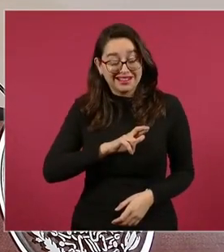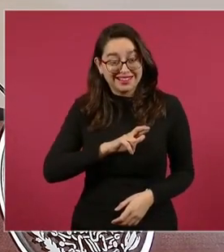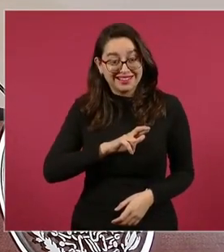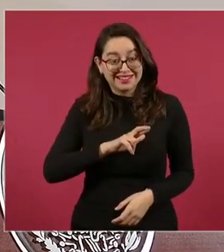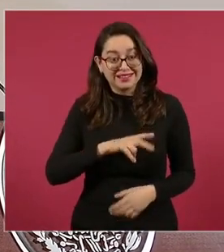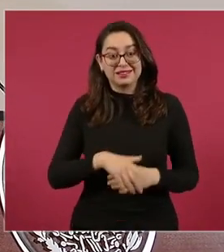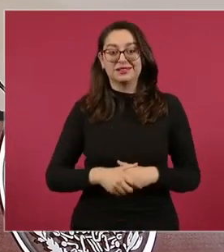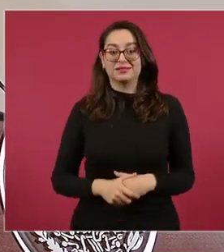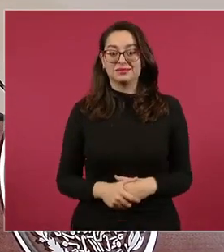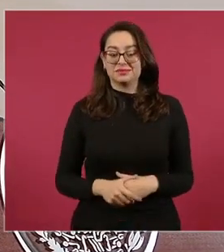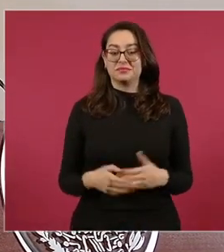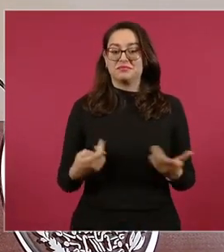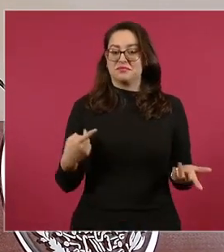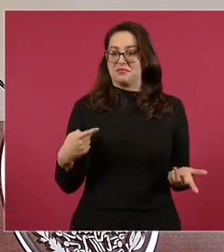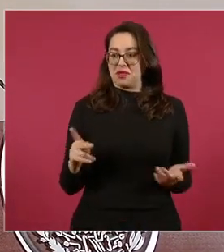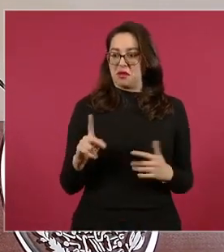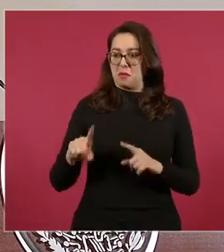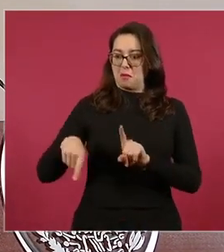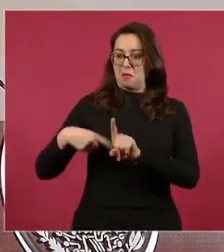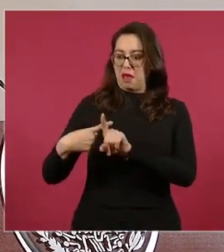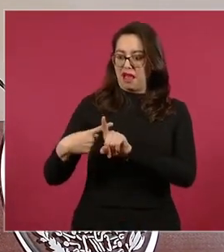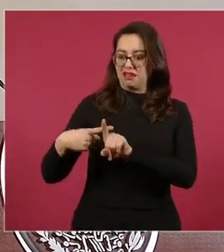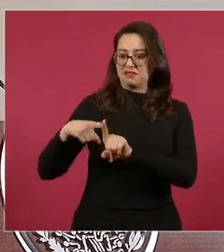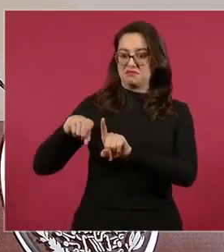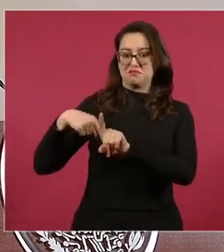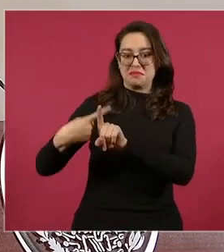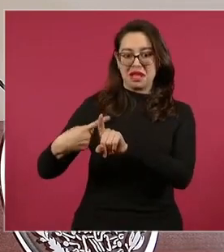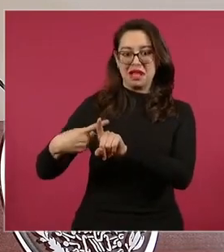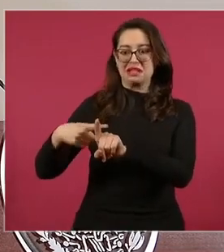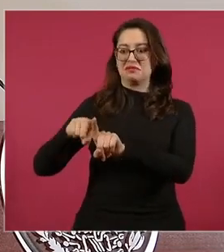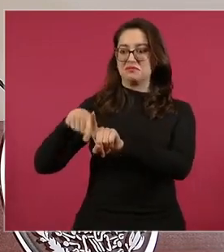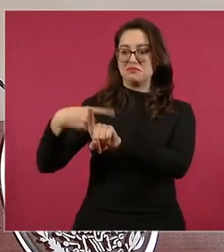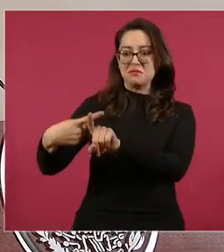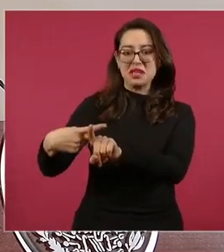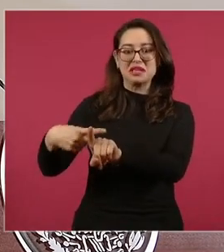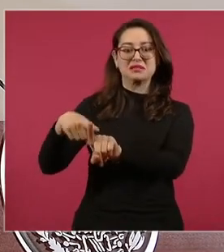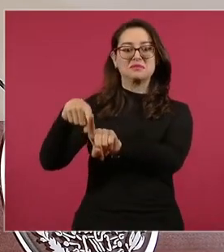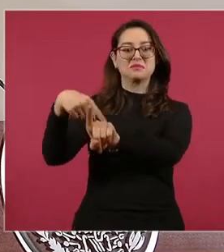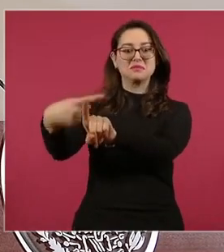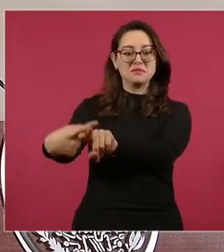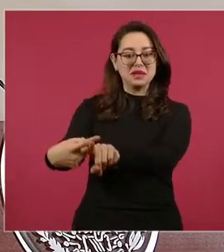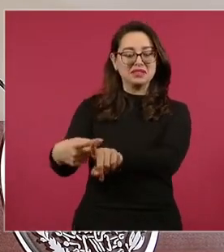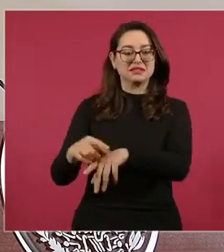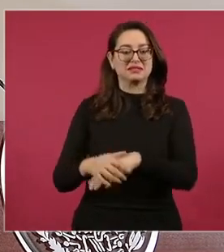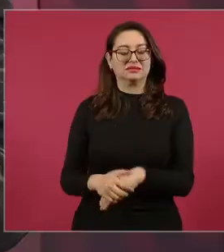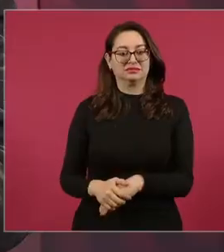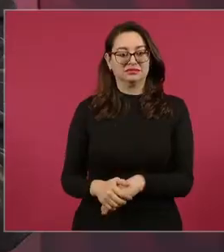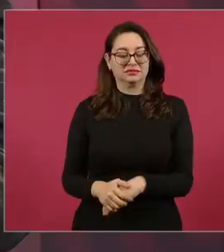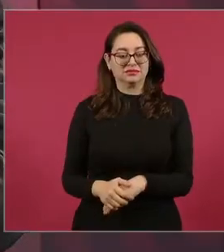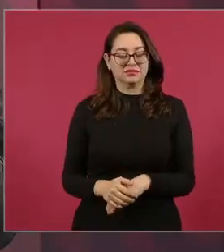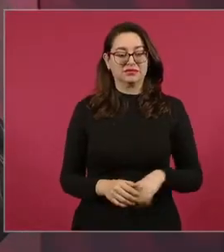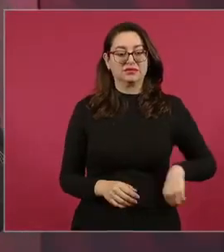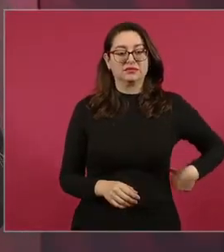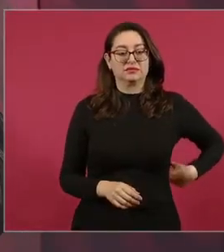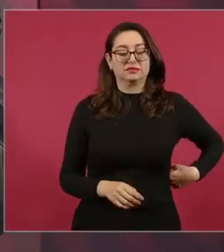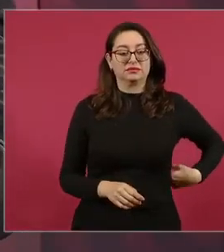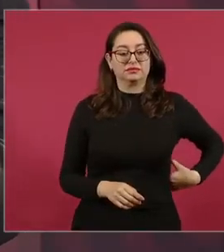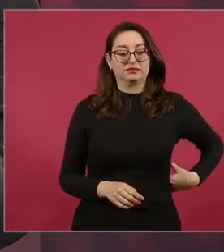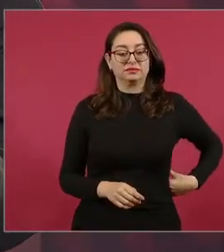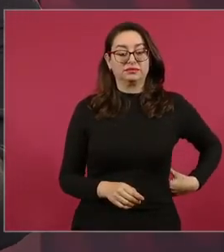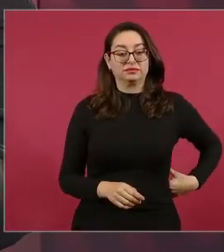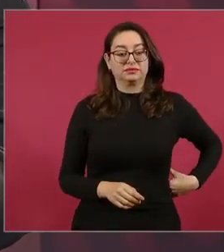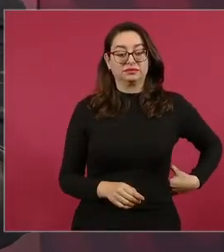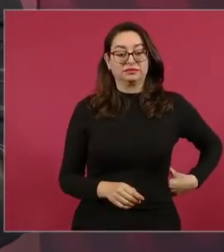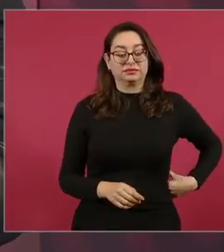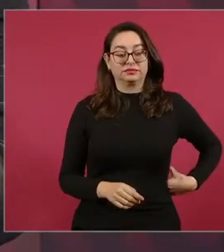Pero ¿por qué le aumentan tanto? Porque va incluido un financiamiento, y ese